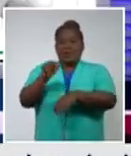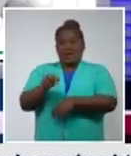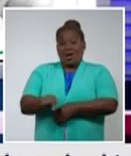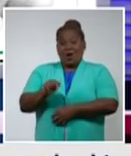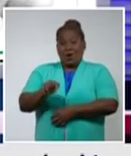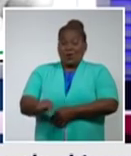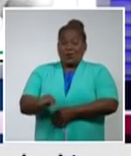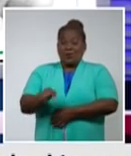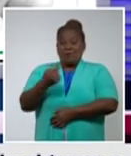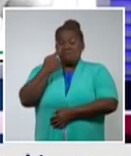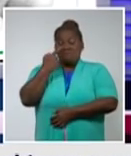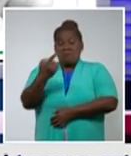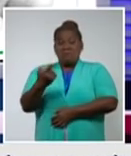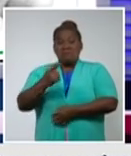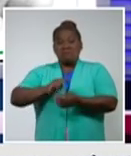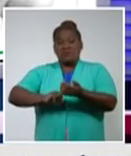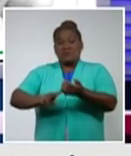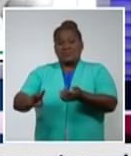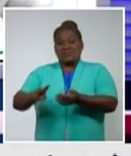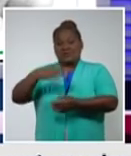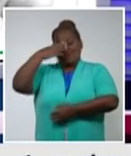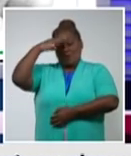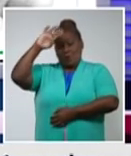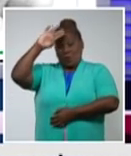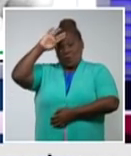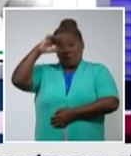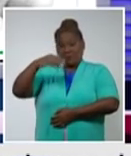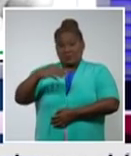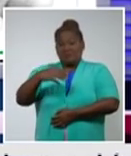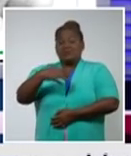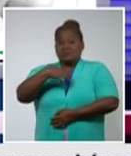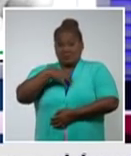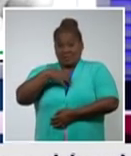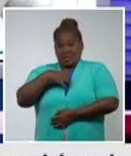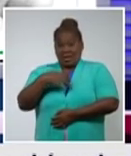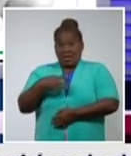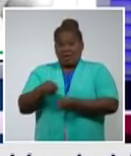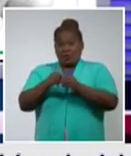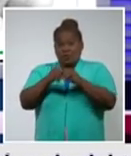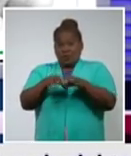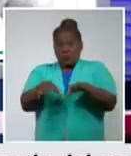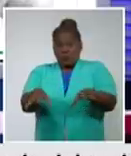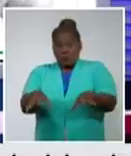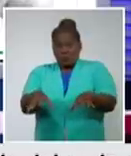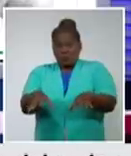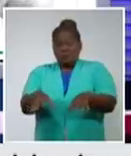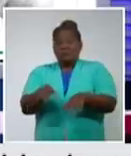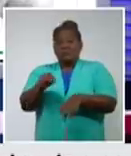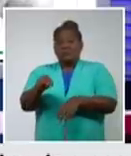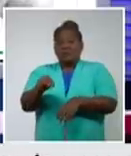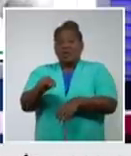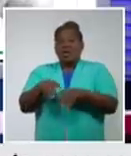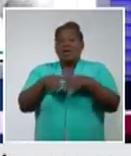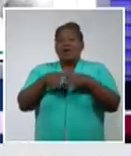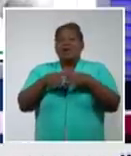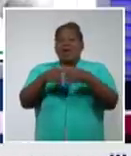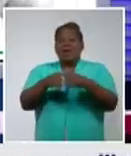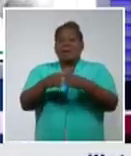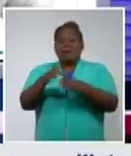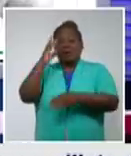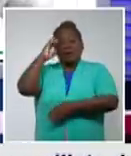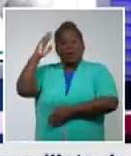una de las provincias del país que presenta ahora una alta transmisión. Me refiero a Granma. Usted recordará, se encontraba en la etapa de nueva